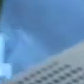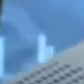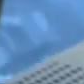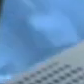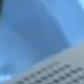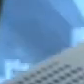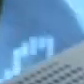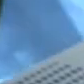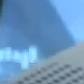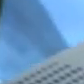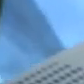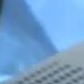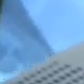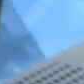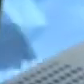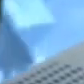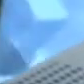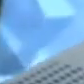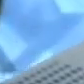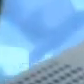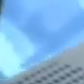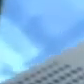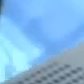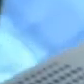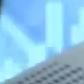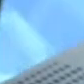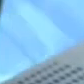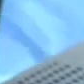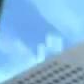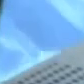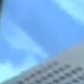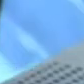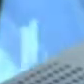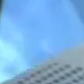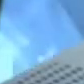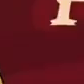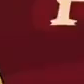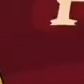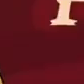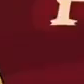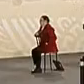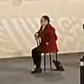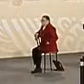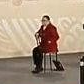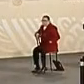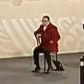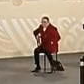¿eh? Claro. Pero bueno, ¿cómo van? ¿Bien? Bien, vamos bien, pues.